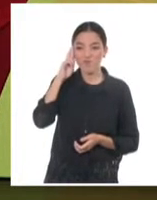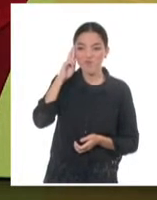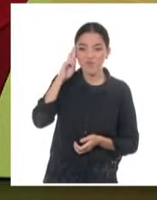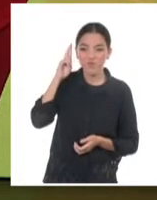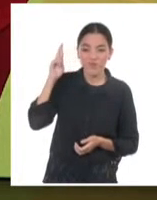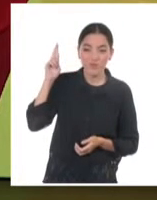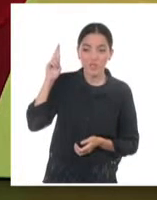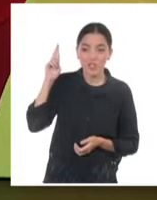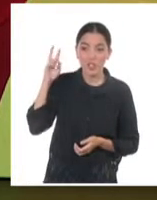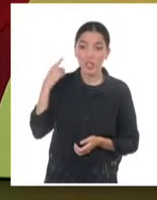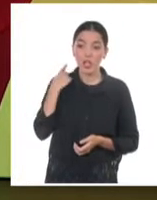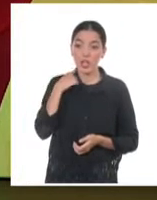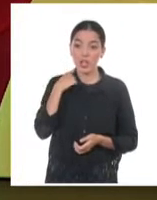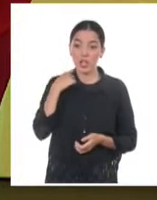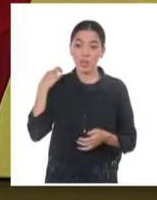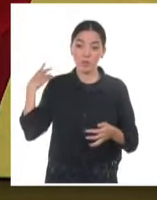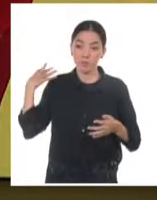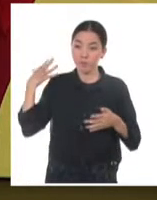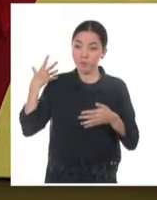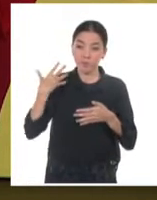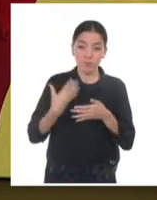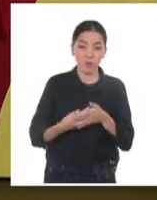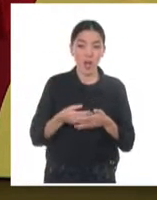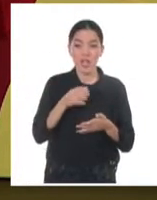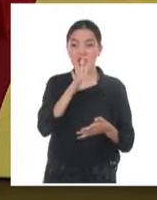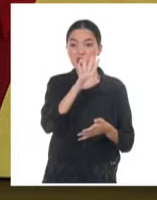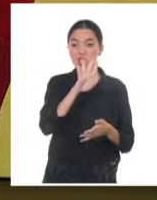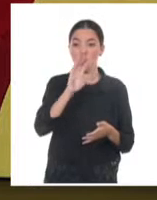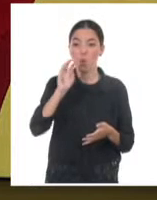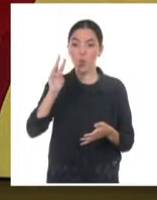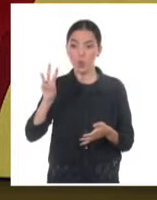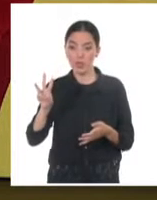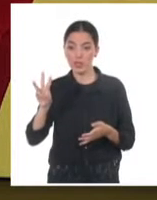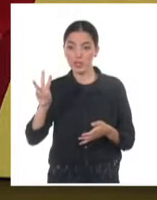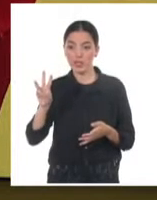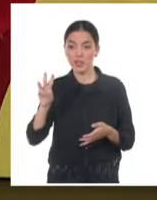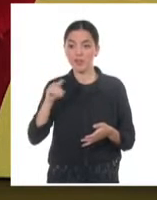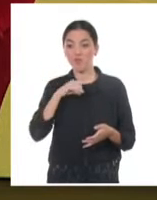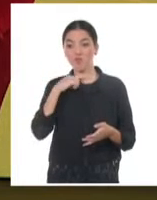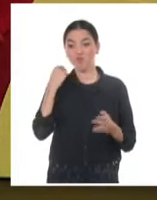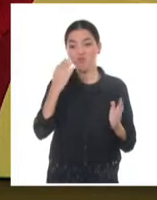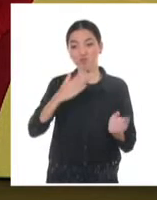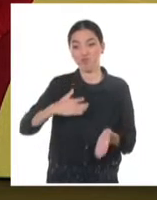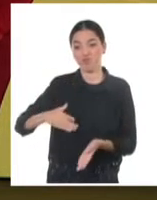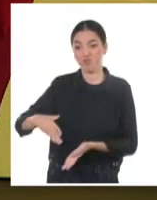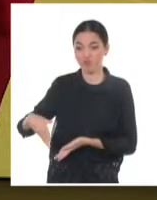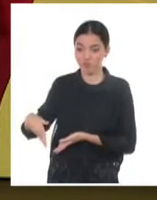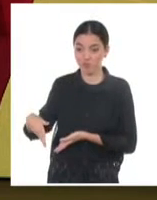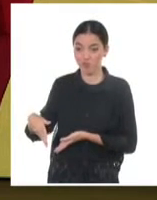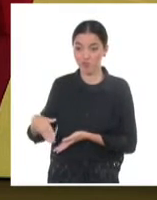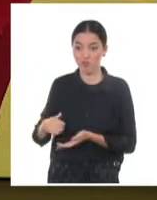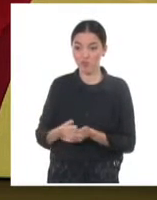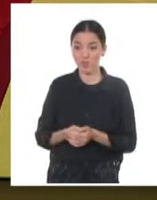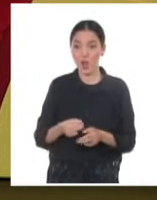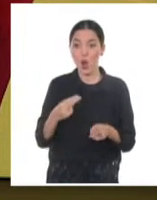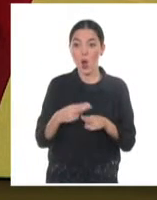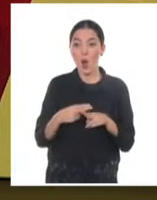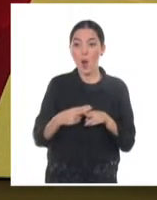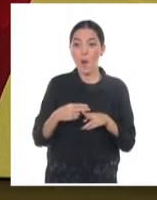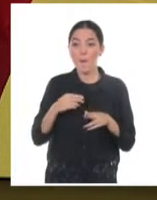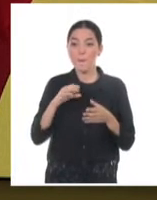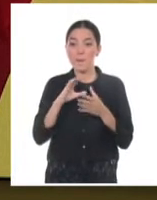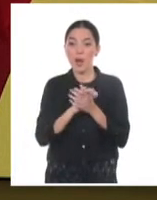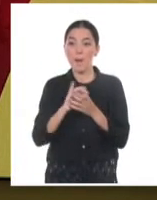su fallecimiento a un hombre imprescindible en el desarrollo del son en Cuba, Miguel Matamoros.